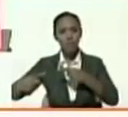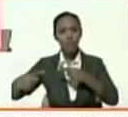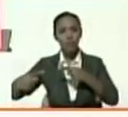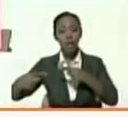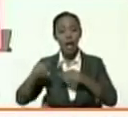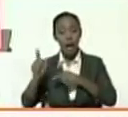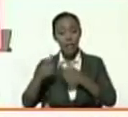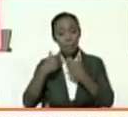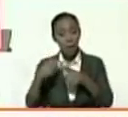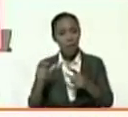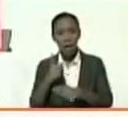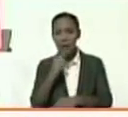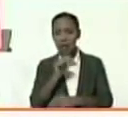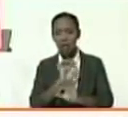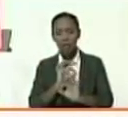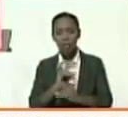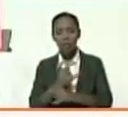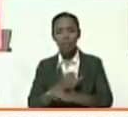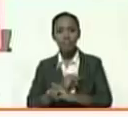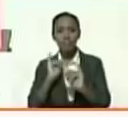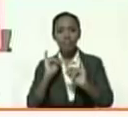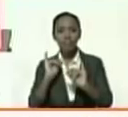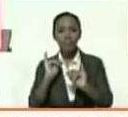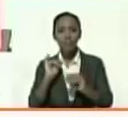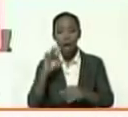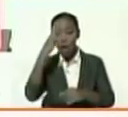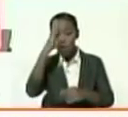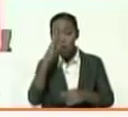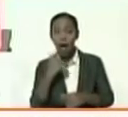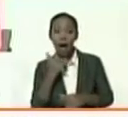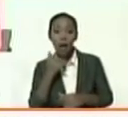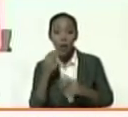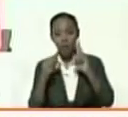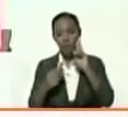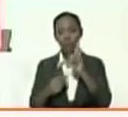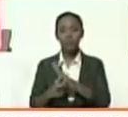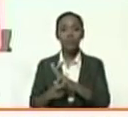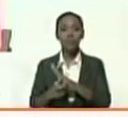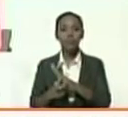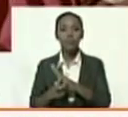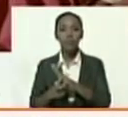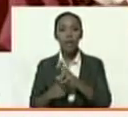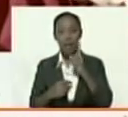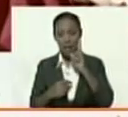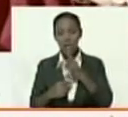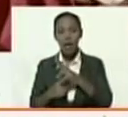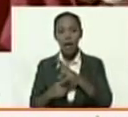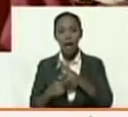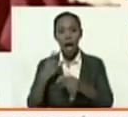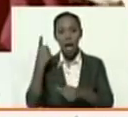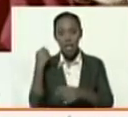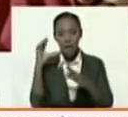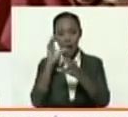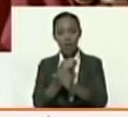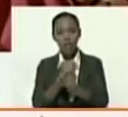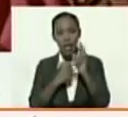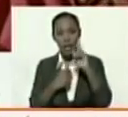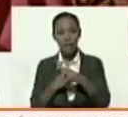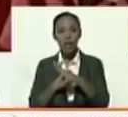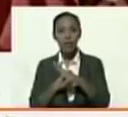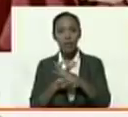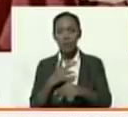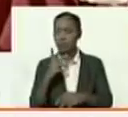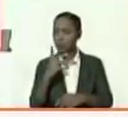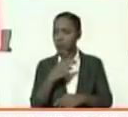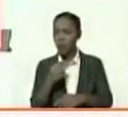no ha terminado. Bueno, el que tenga dudas que vea lo que está ocurriendo ahorita, en este instante, lo que pasó anoche. No ha terminado. Y